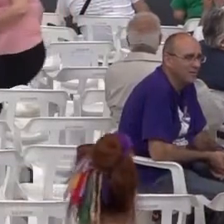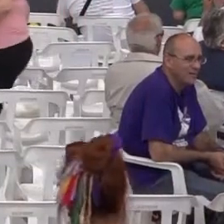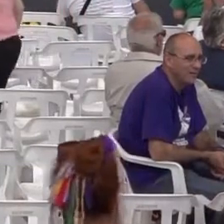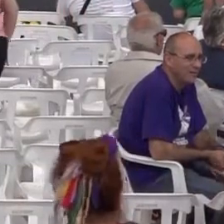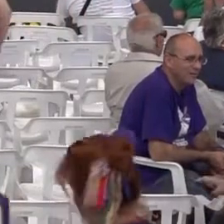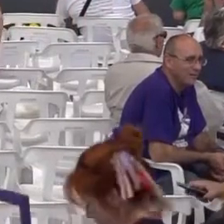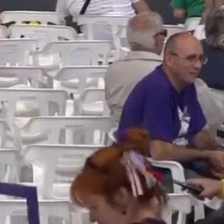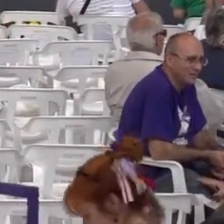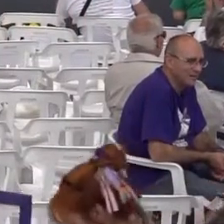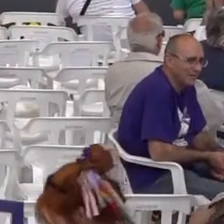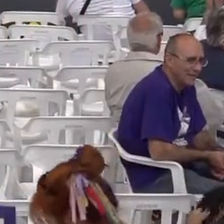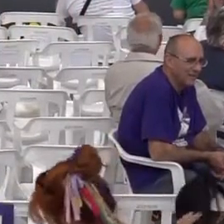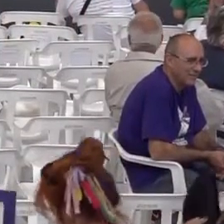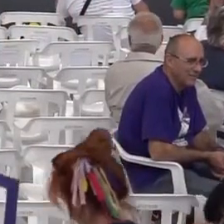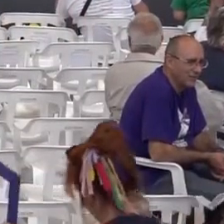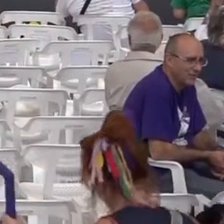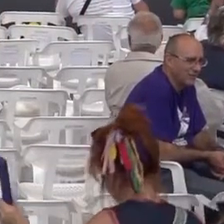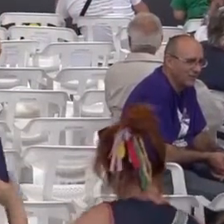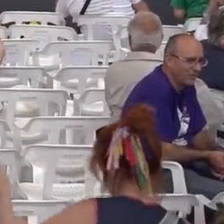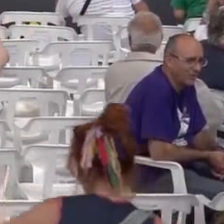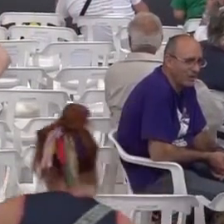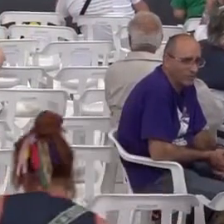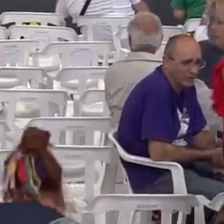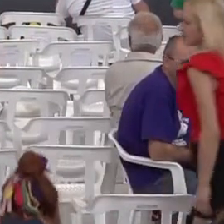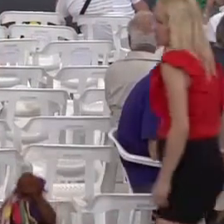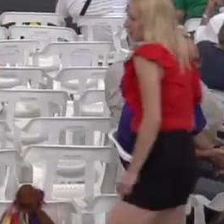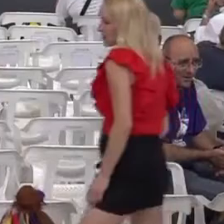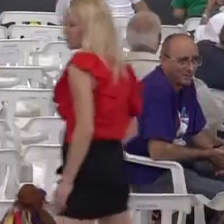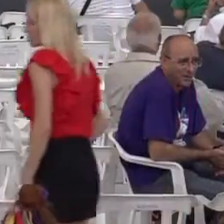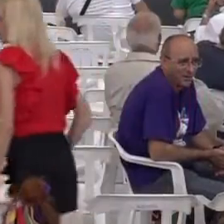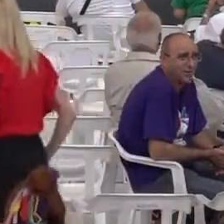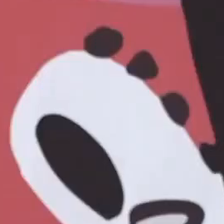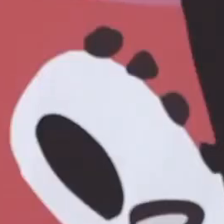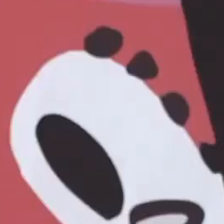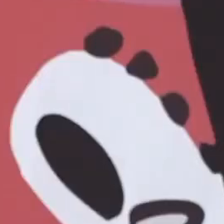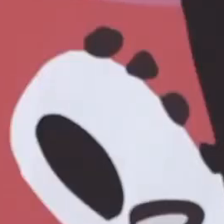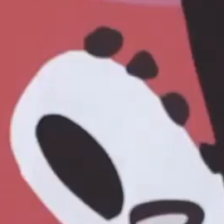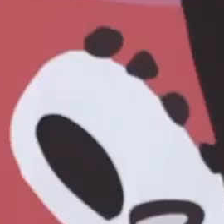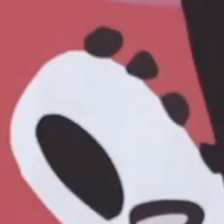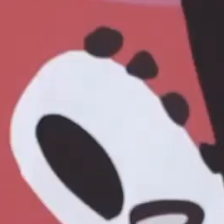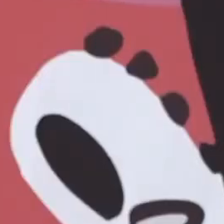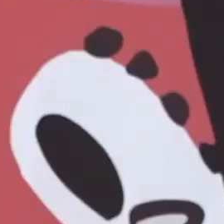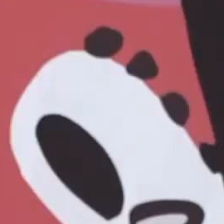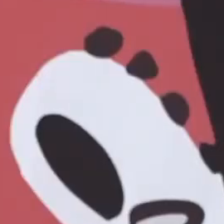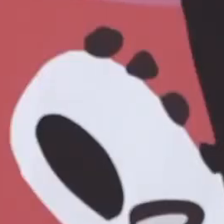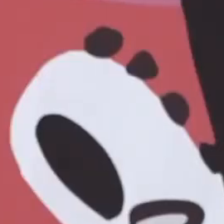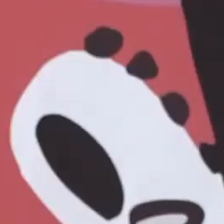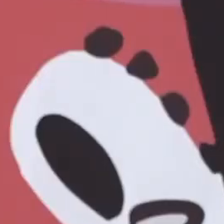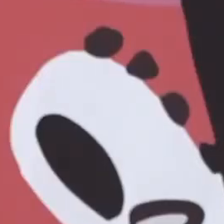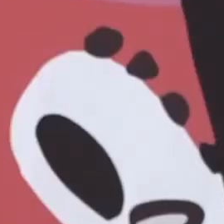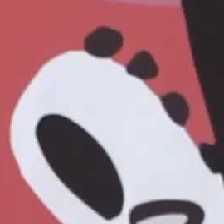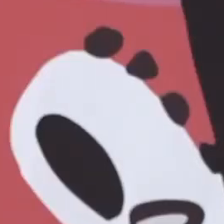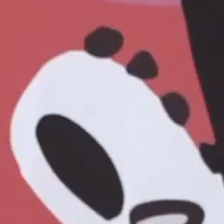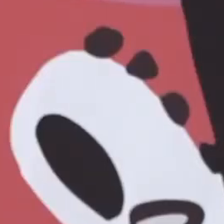nuestro compañero de antes, los podemitas volvemos a predicar en el desierto a las 4:30 de la tarde y empezamos